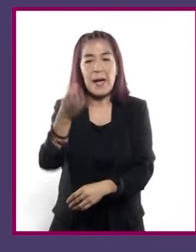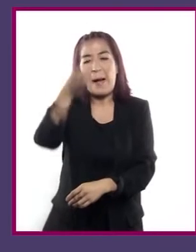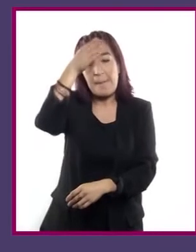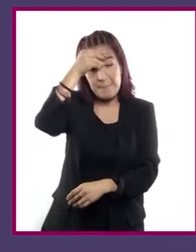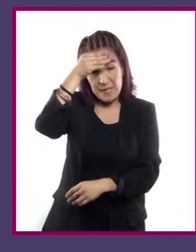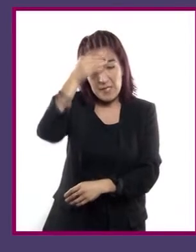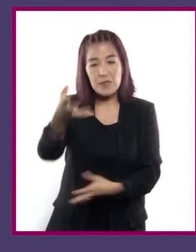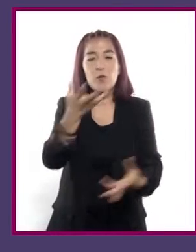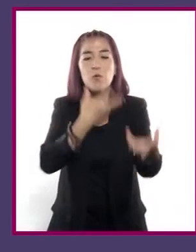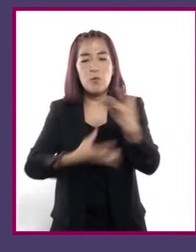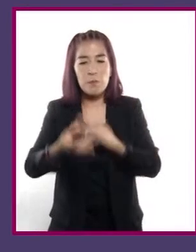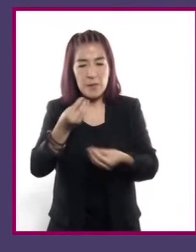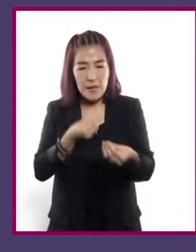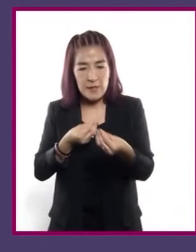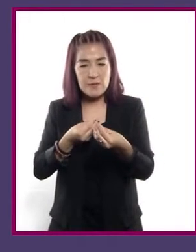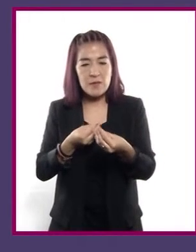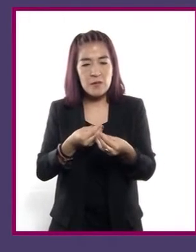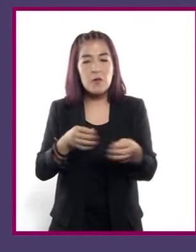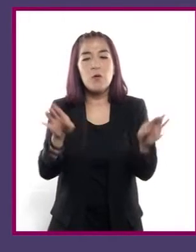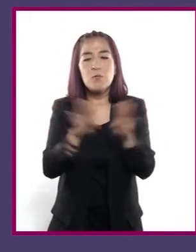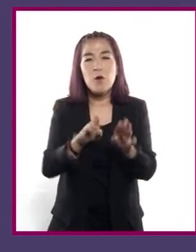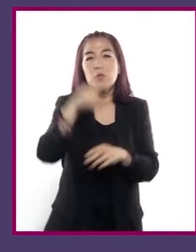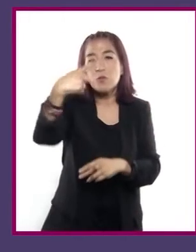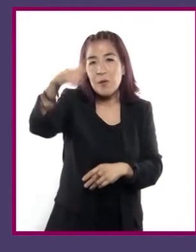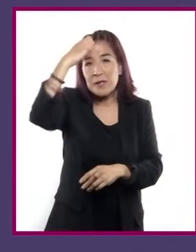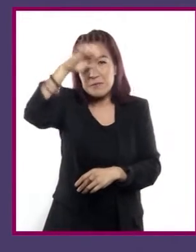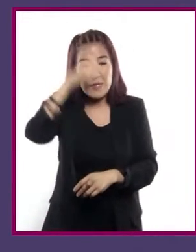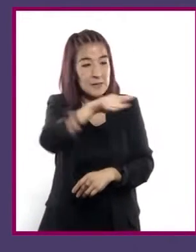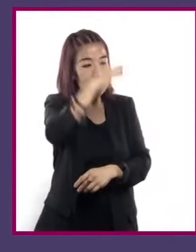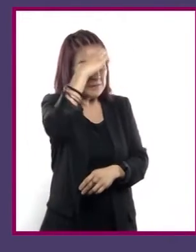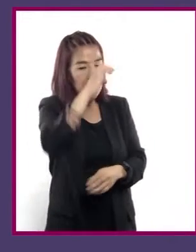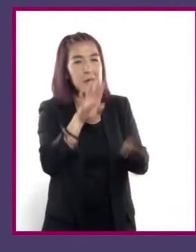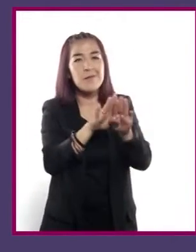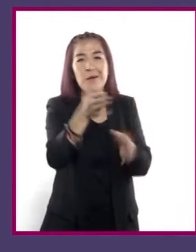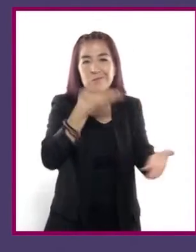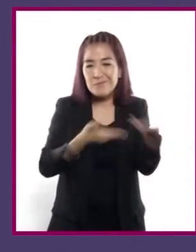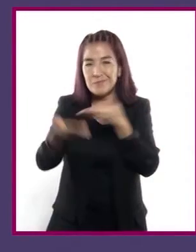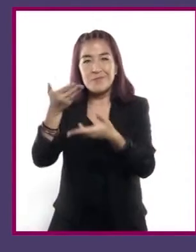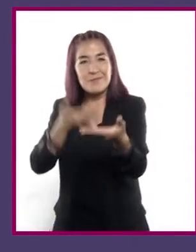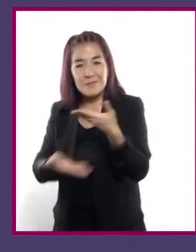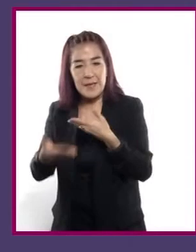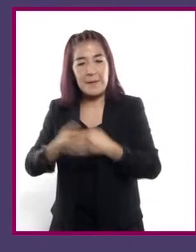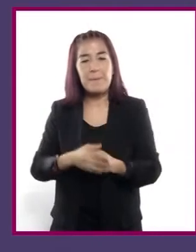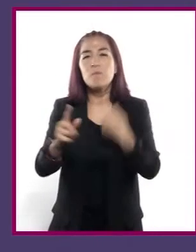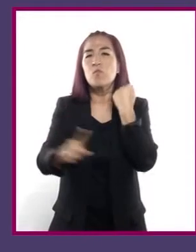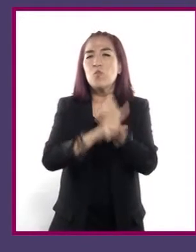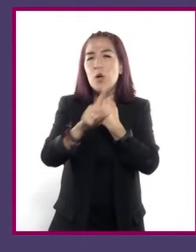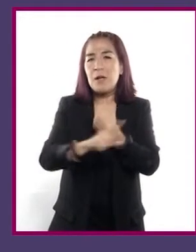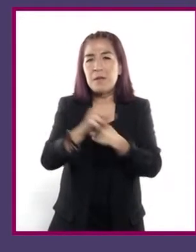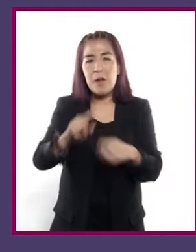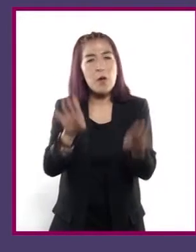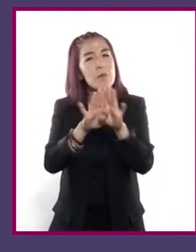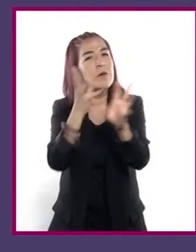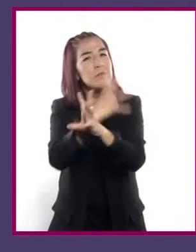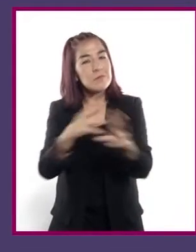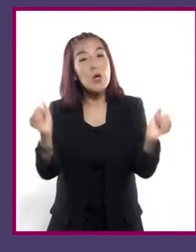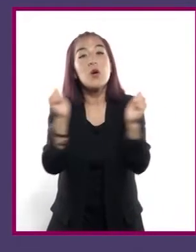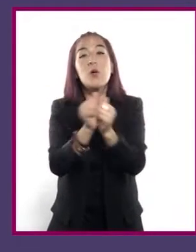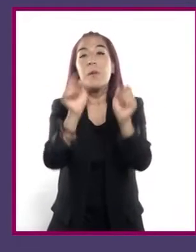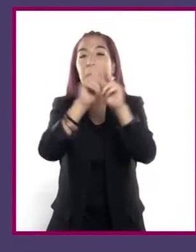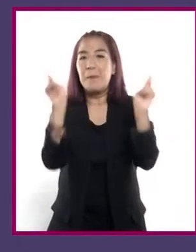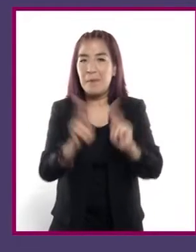aprendizaje, cooperación, intercambio de saberes y experiencias, resolución pacífica de